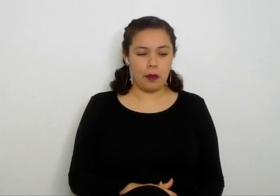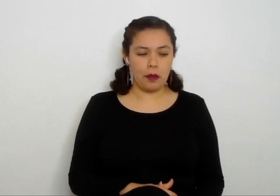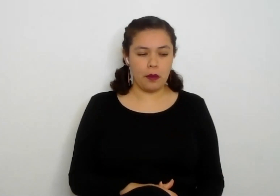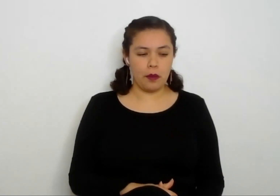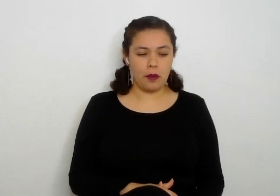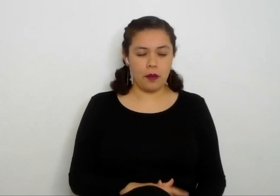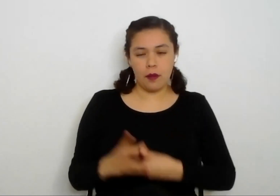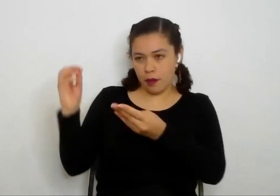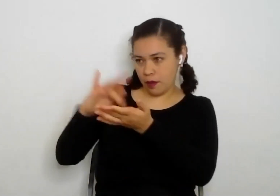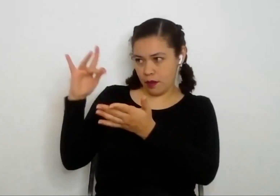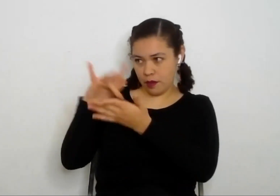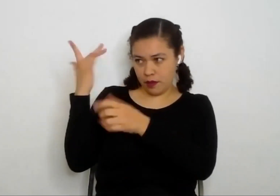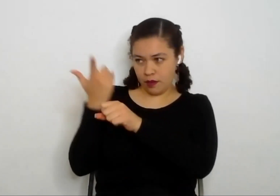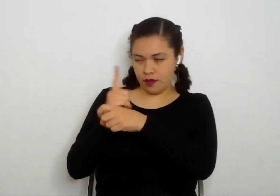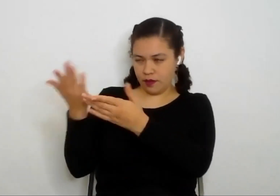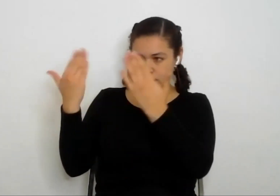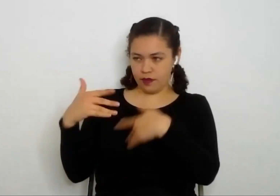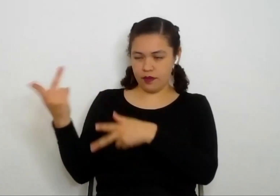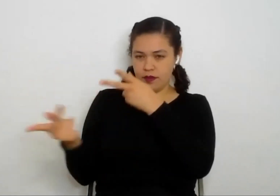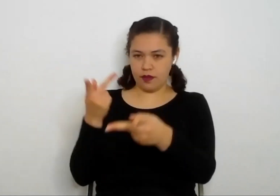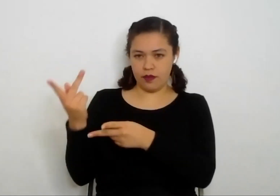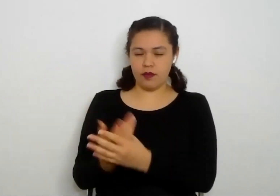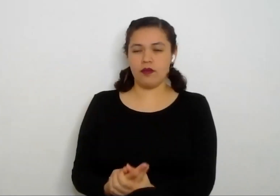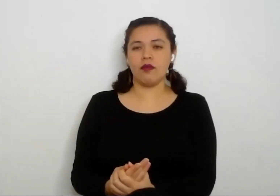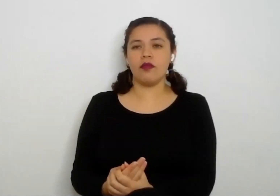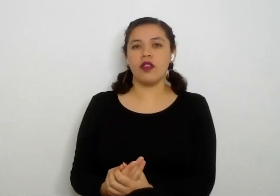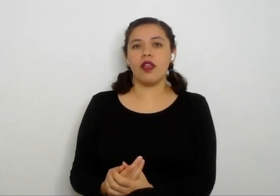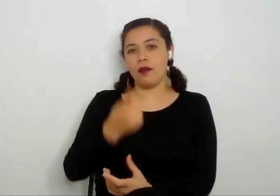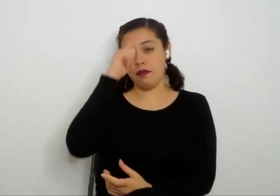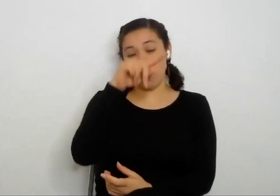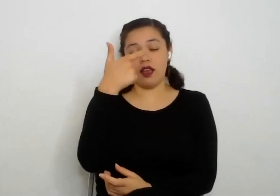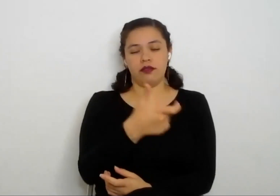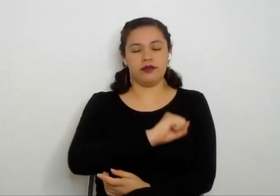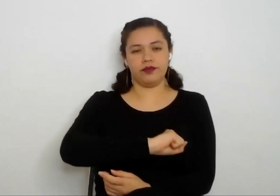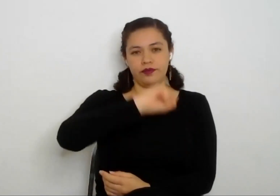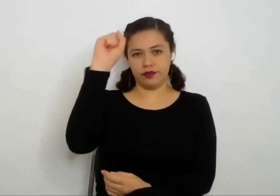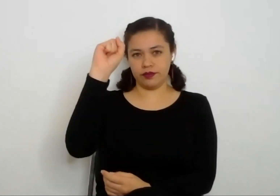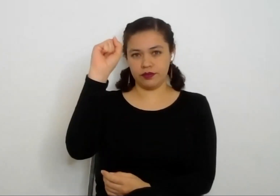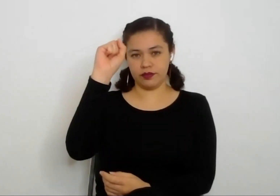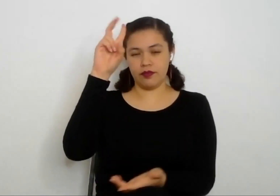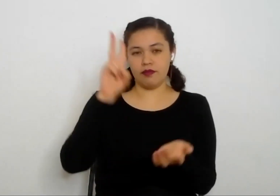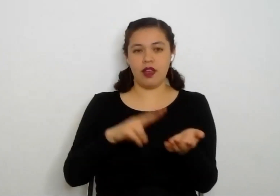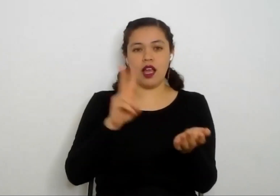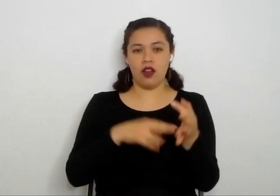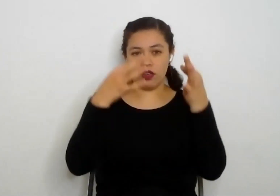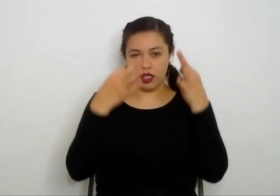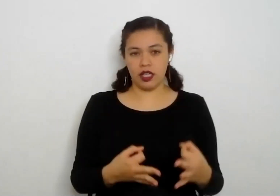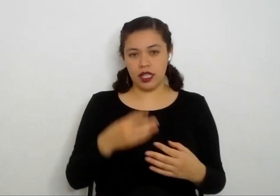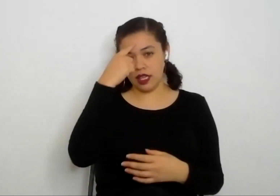Muchas gracias, licenciado. La siguiente pregunta. Frente a esta inflación, ¿cuánto sería el precio real del salario mínimo?